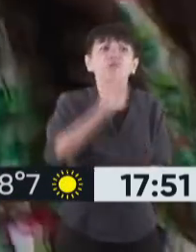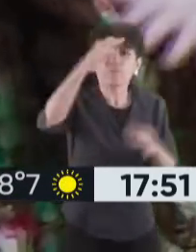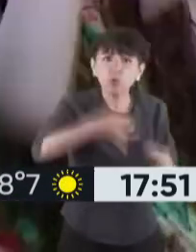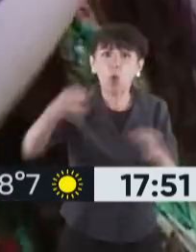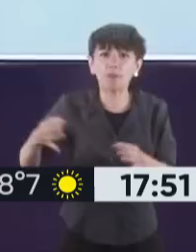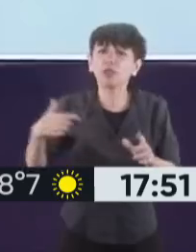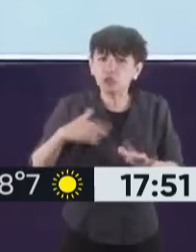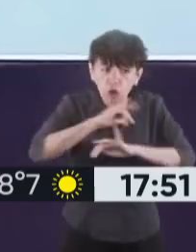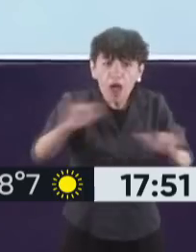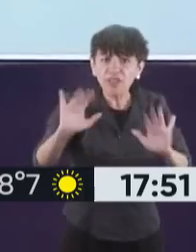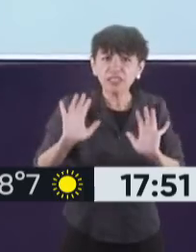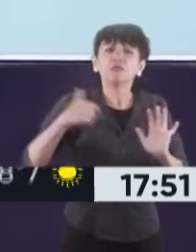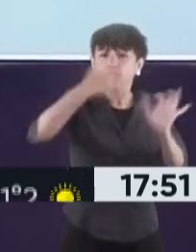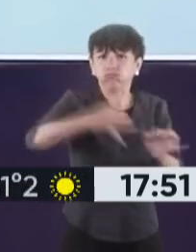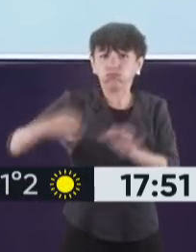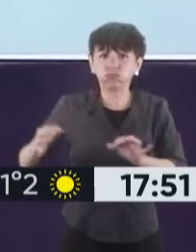Yo dije que iba a hacer eso.